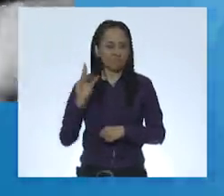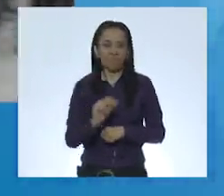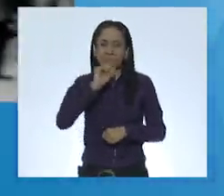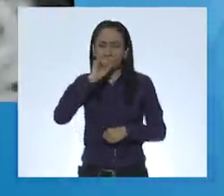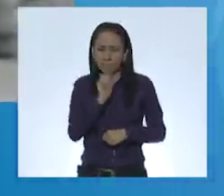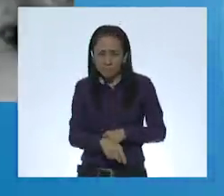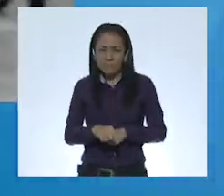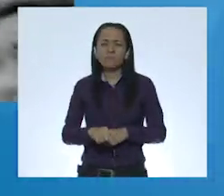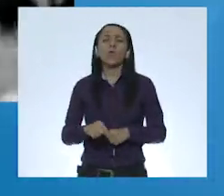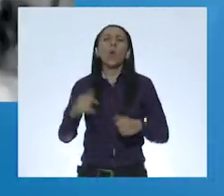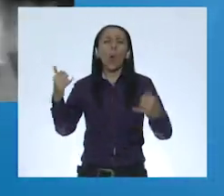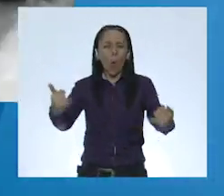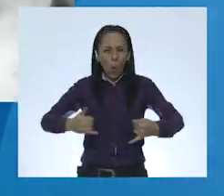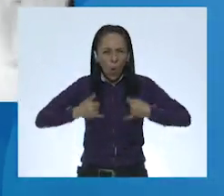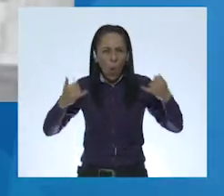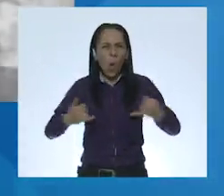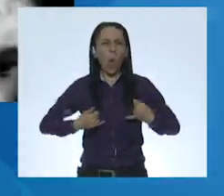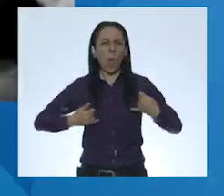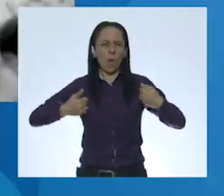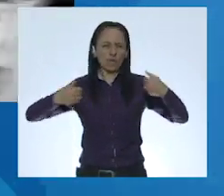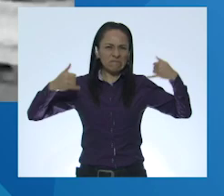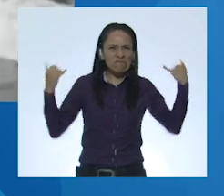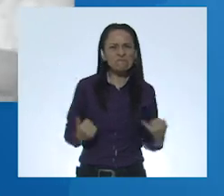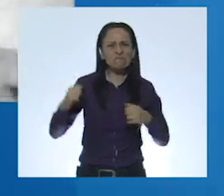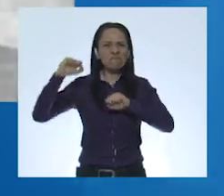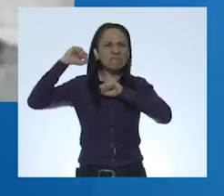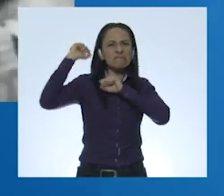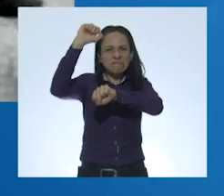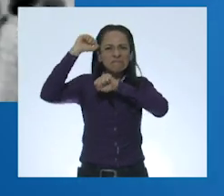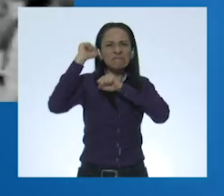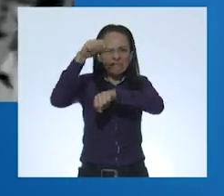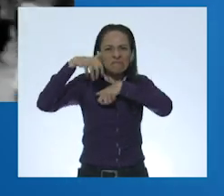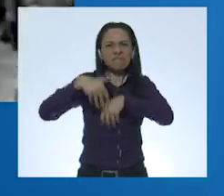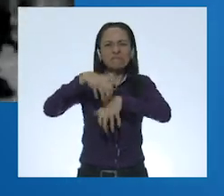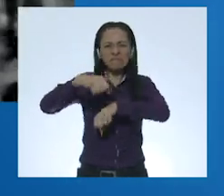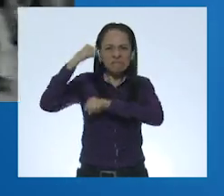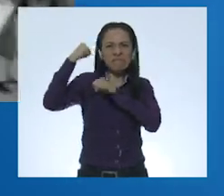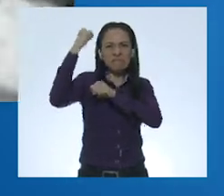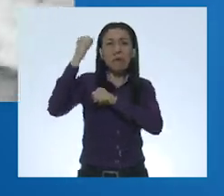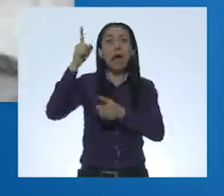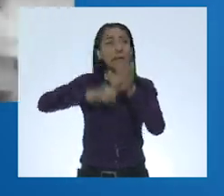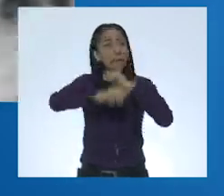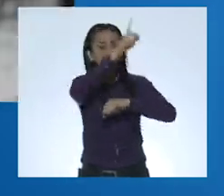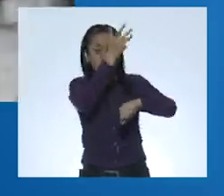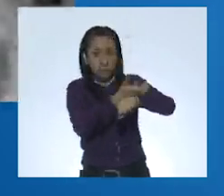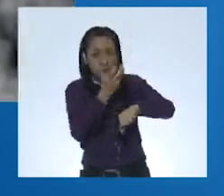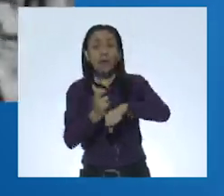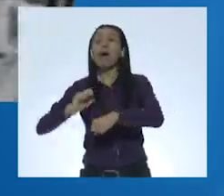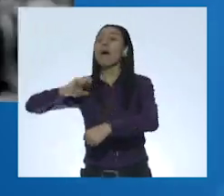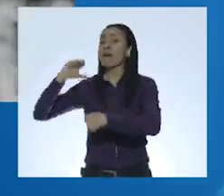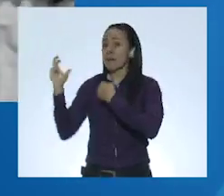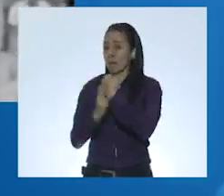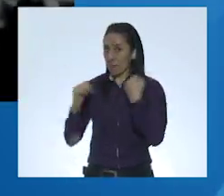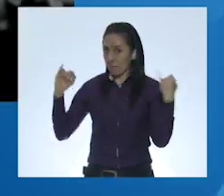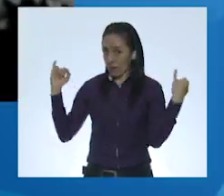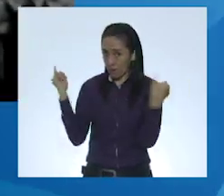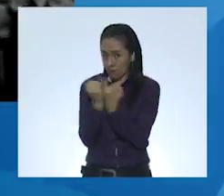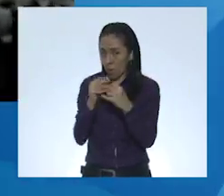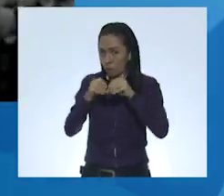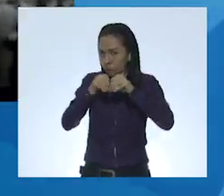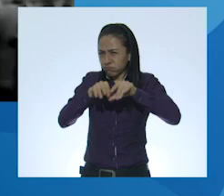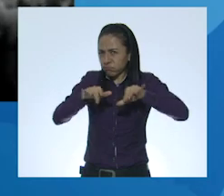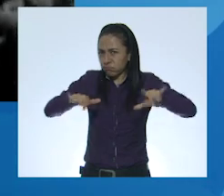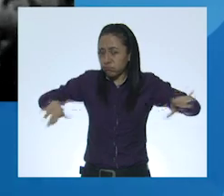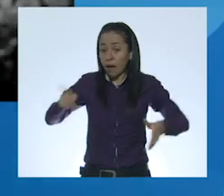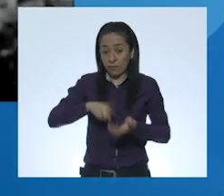de protestas juveniles que sacudieron sobre todo a los Estados Unidos y a Europa. En nuestro país, el